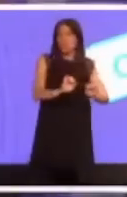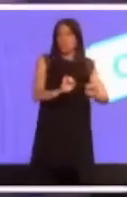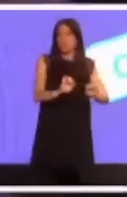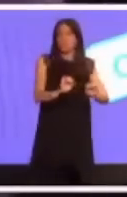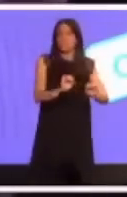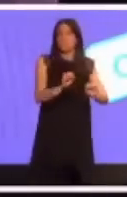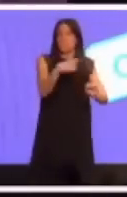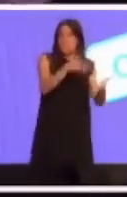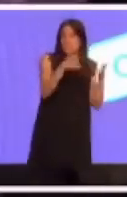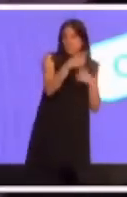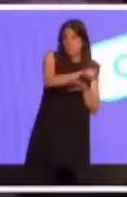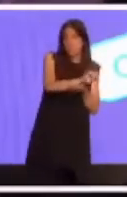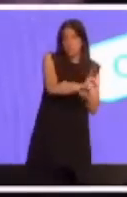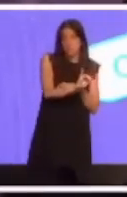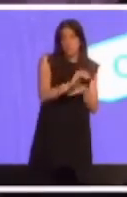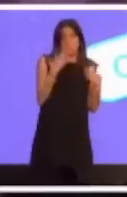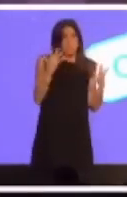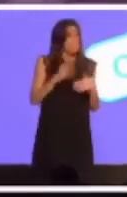y